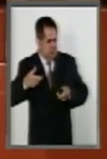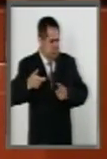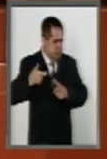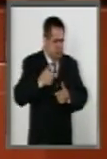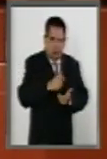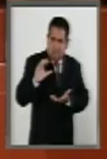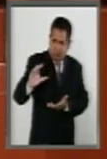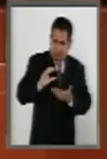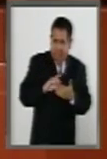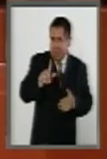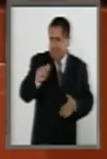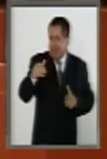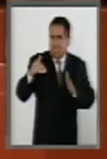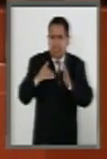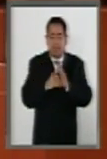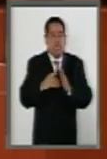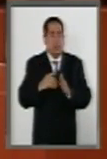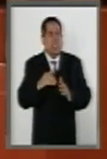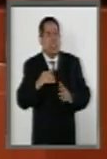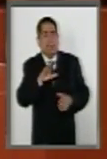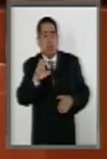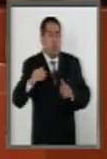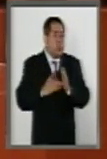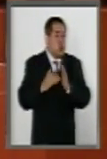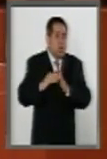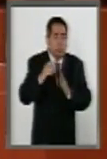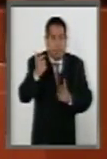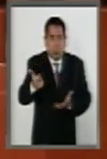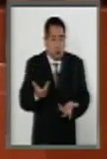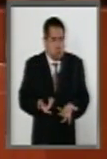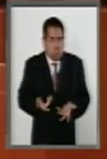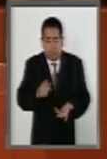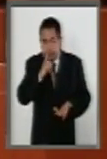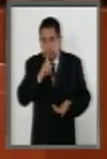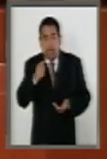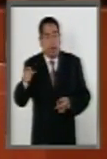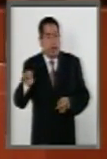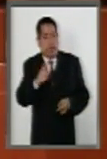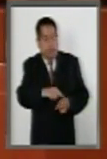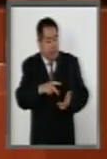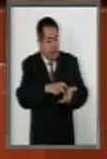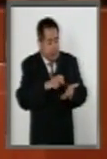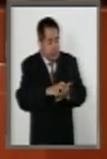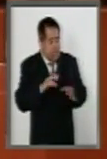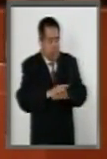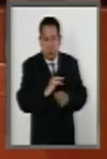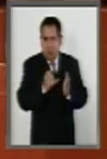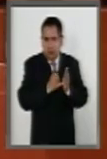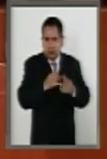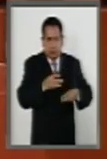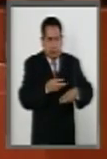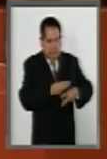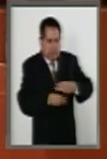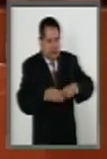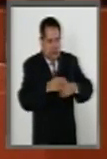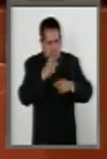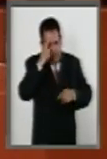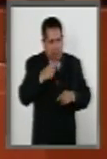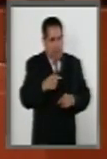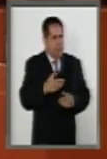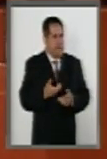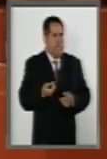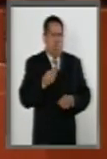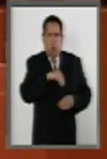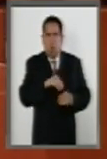por 76.500 millones de pesos y modificó su régimen fiscal para que cuente con 50